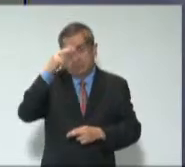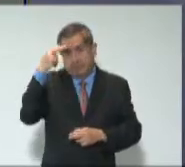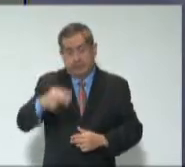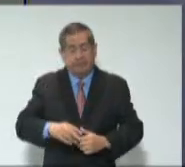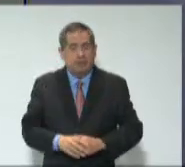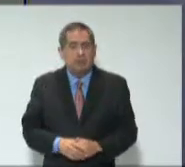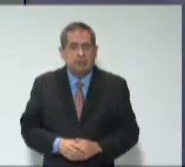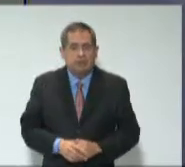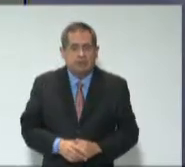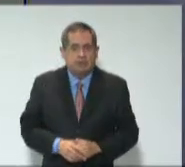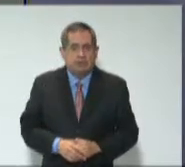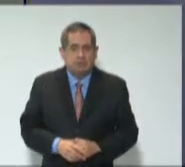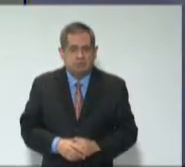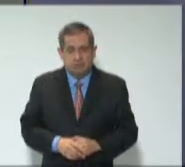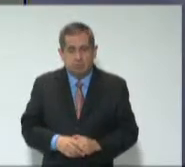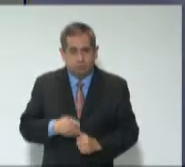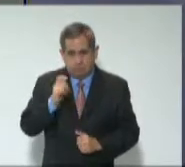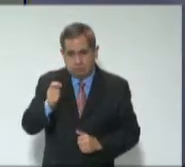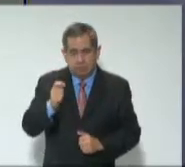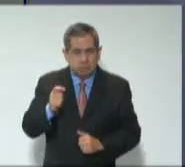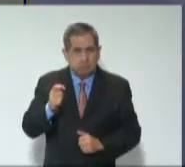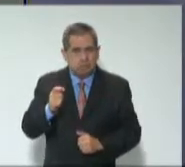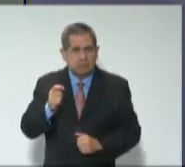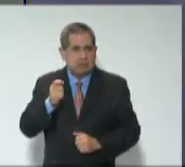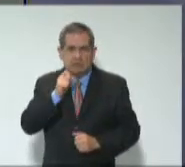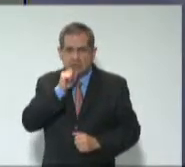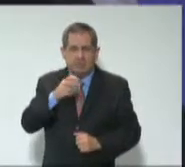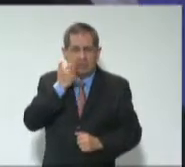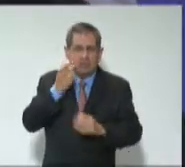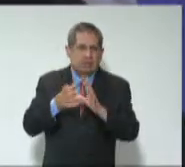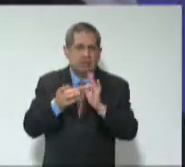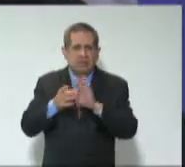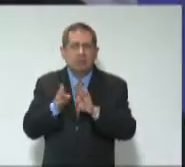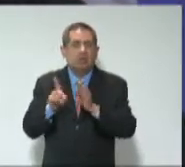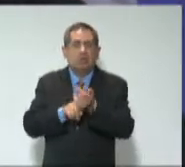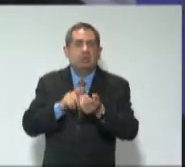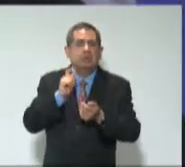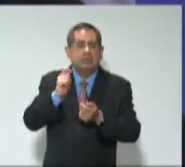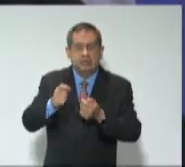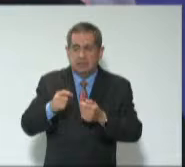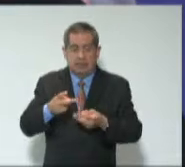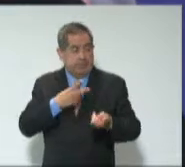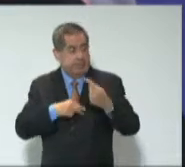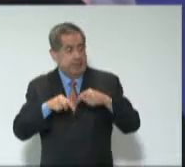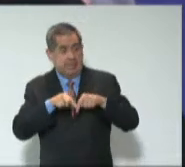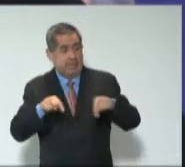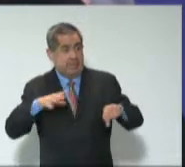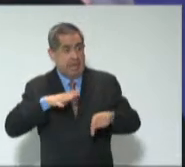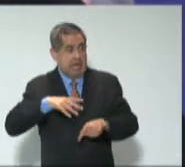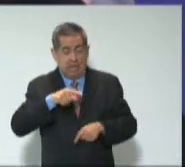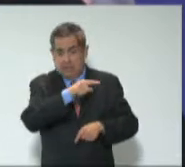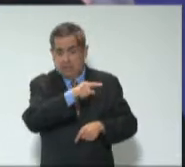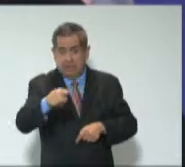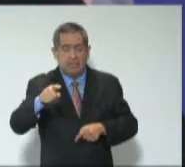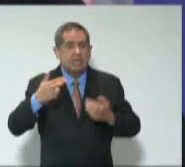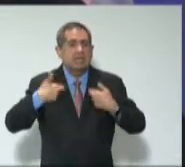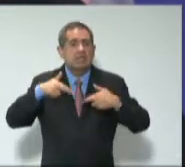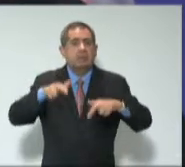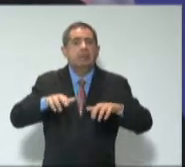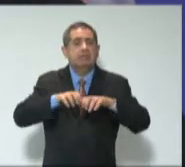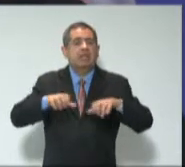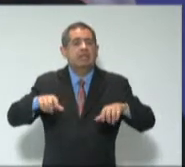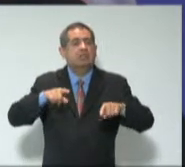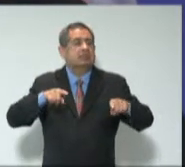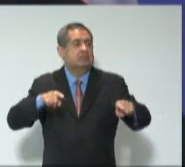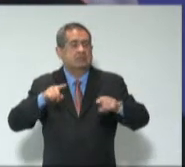México quiero también agradecer La Presencia física de las y los representantes de